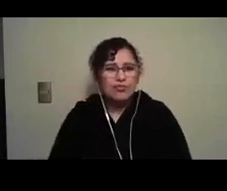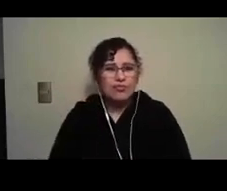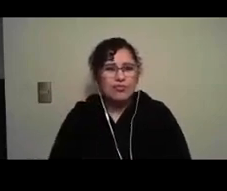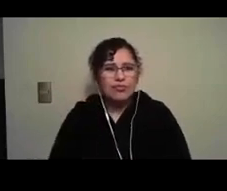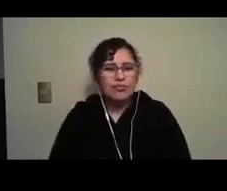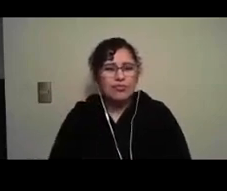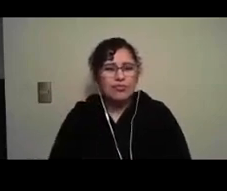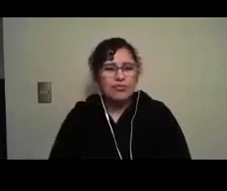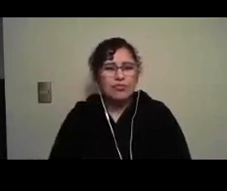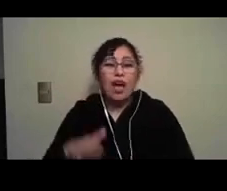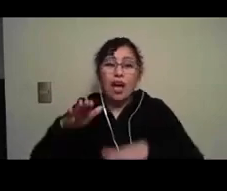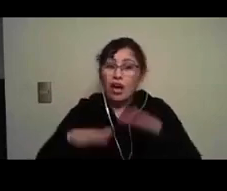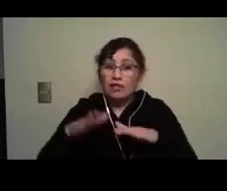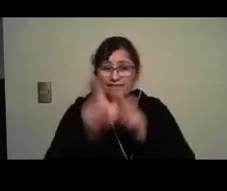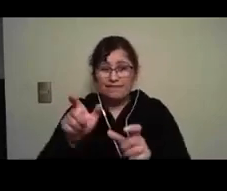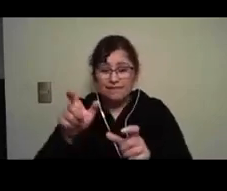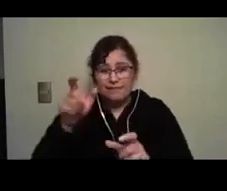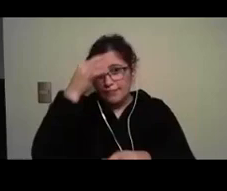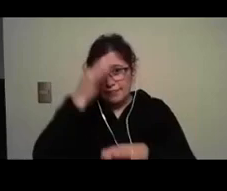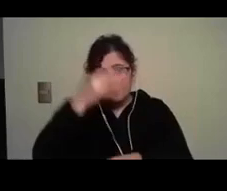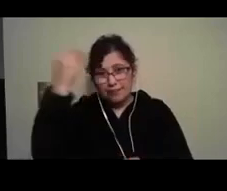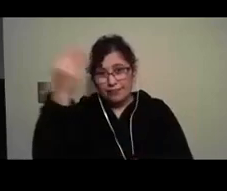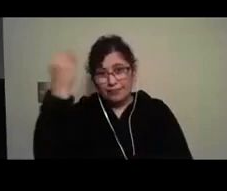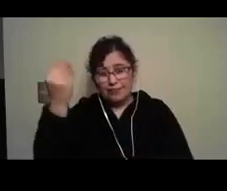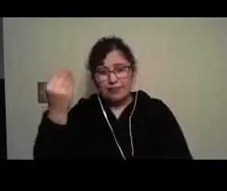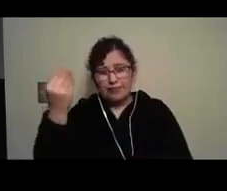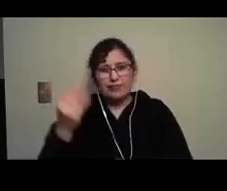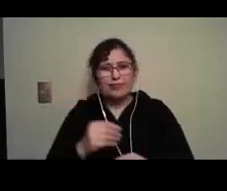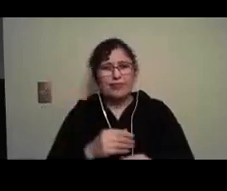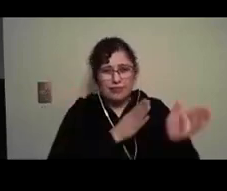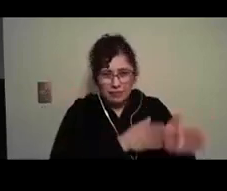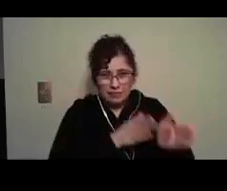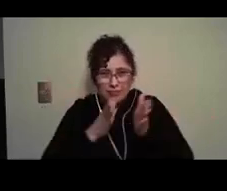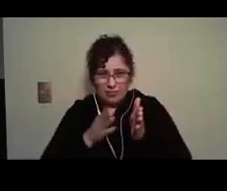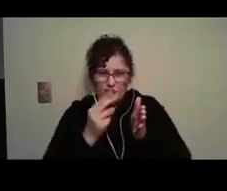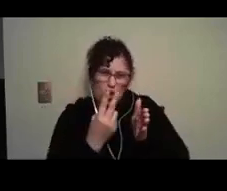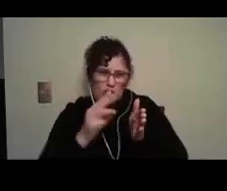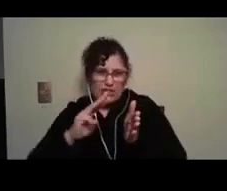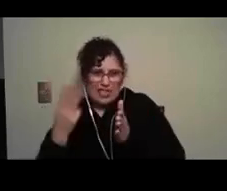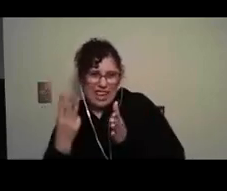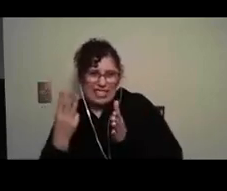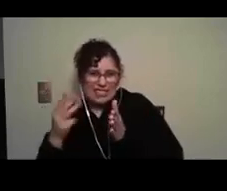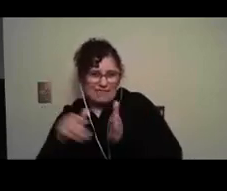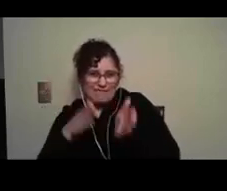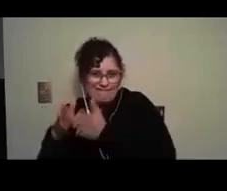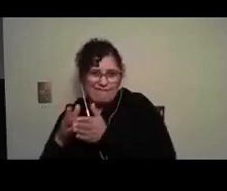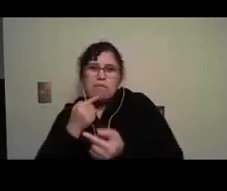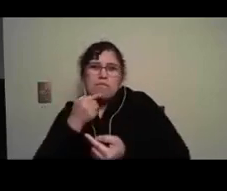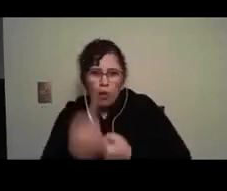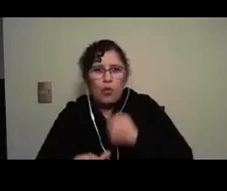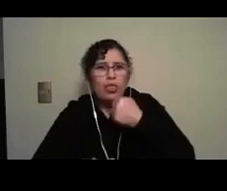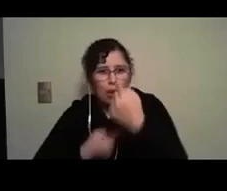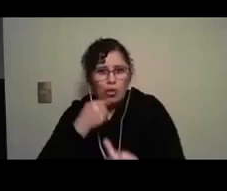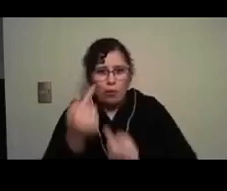Las personas con Alzheimer tienen en etapas ya más avanzadas preguntar mucho o hacer preguntas